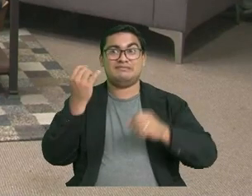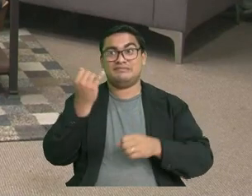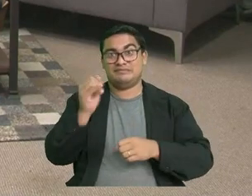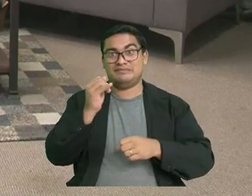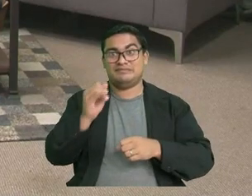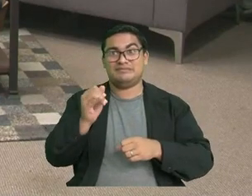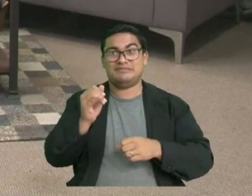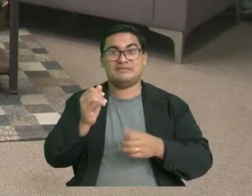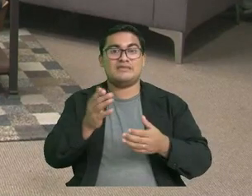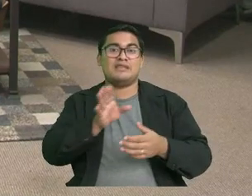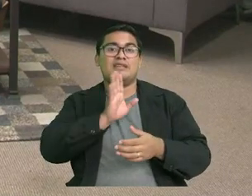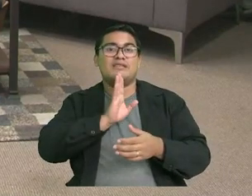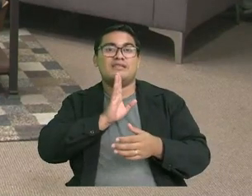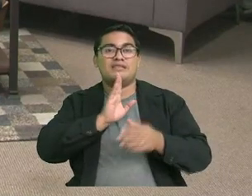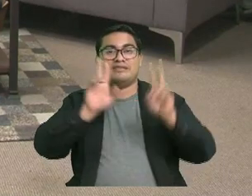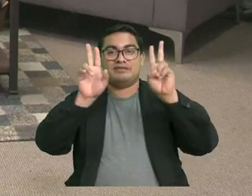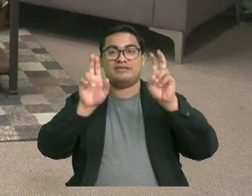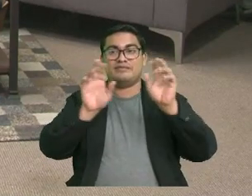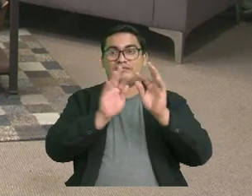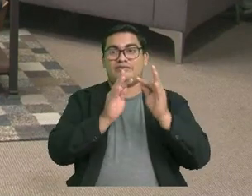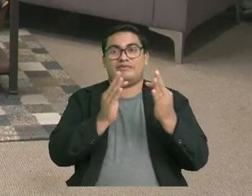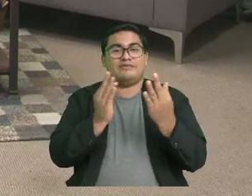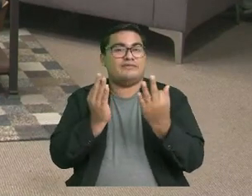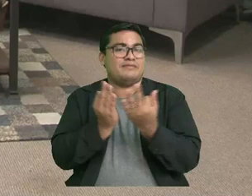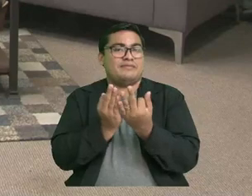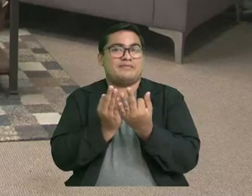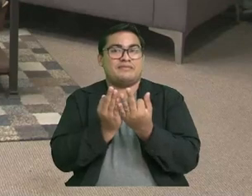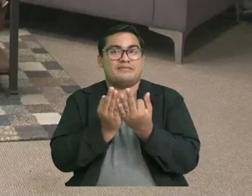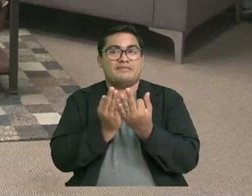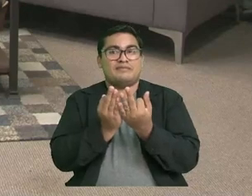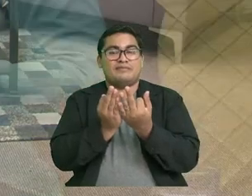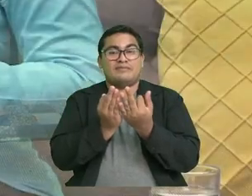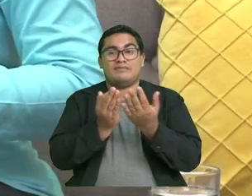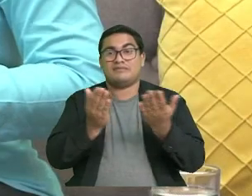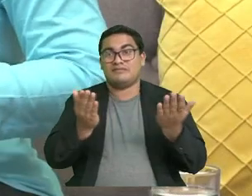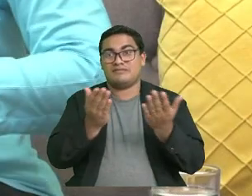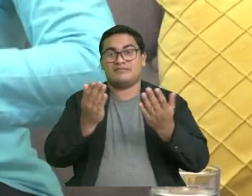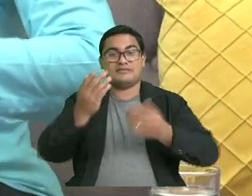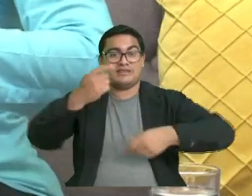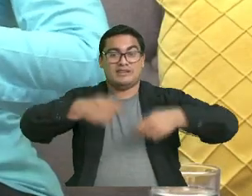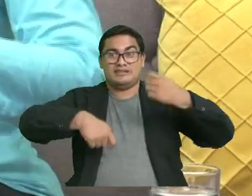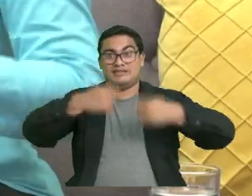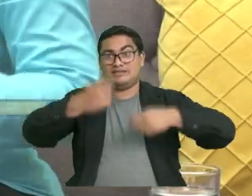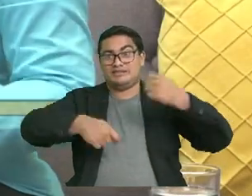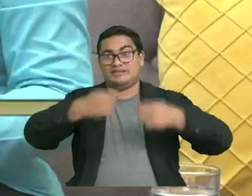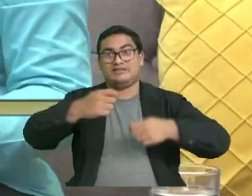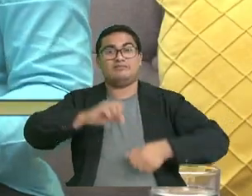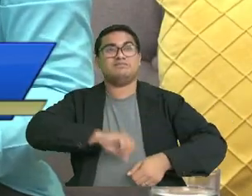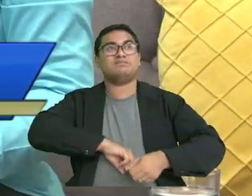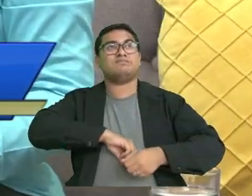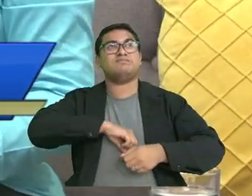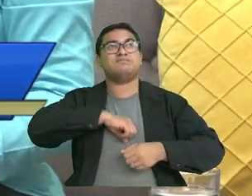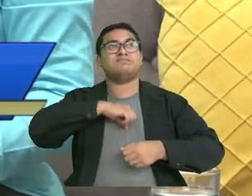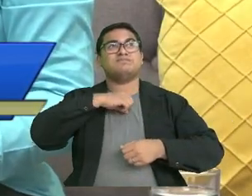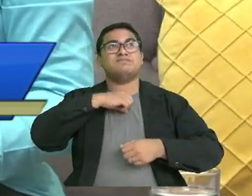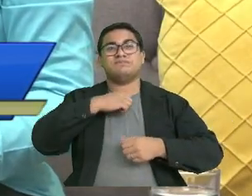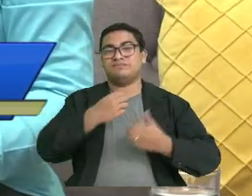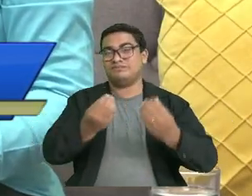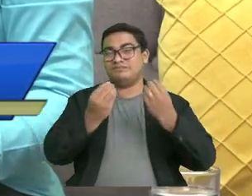estamos hablando de la familia. Claro. Y la familia, estamos en el mes de septiembre